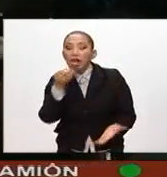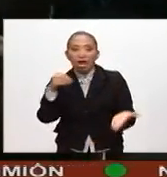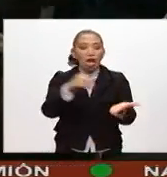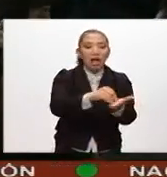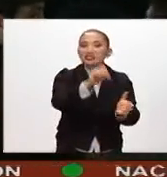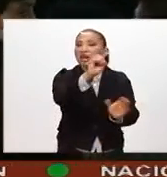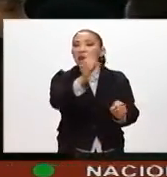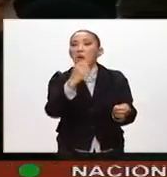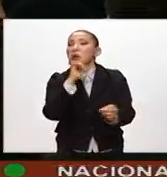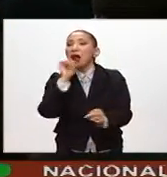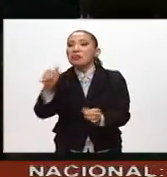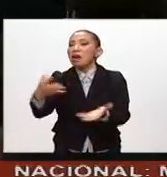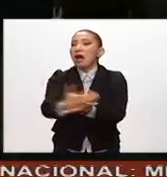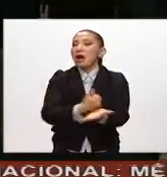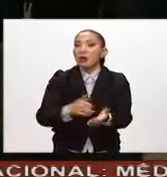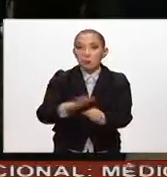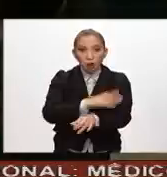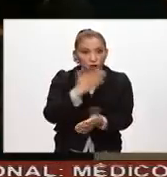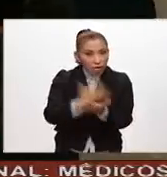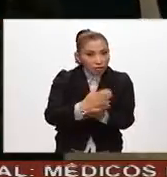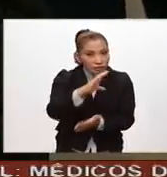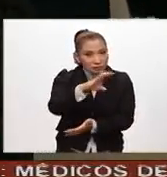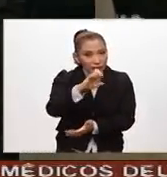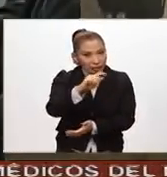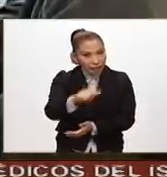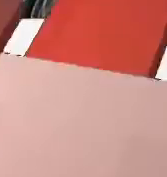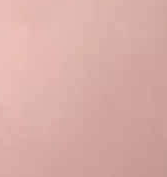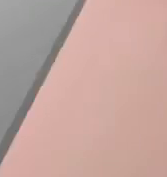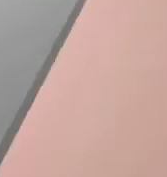ceros ante los bloqueos de la CENTE.